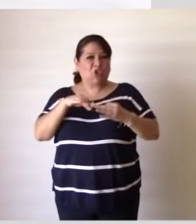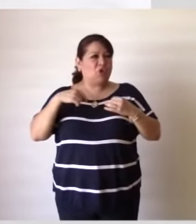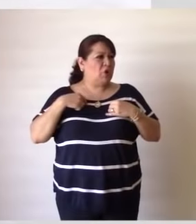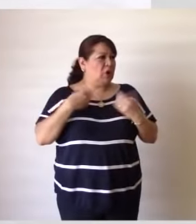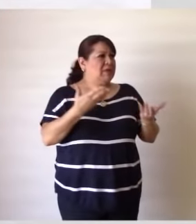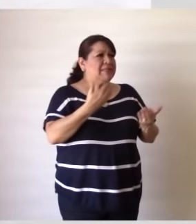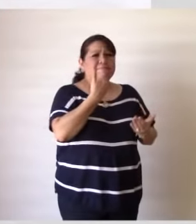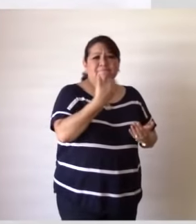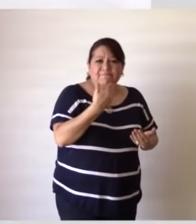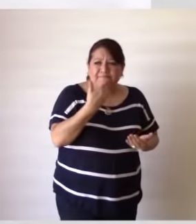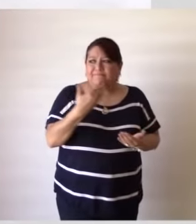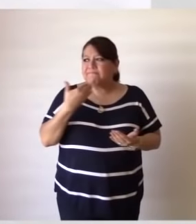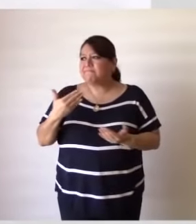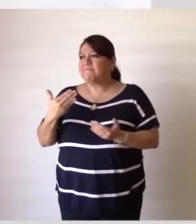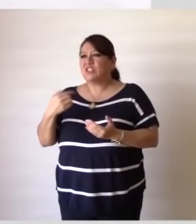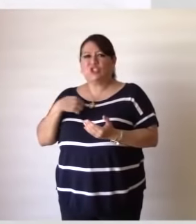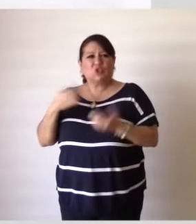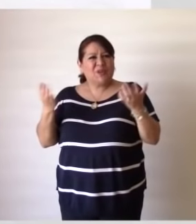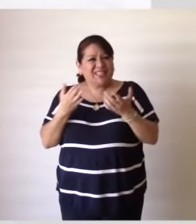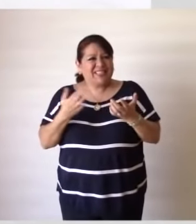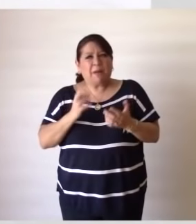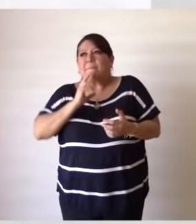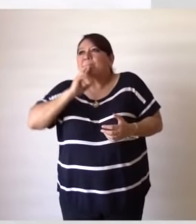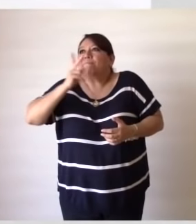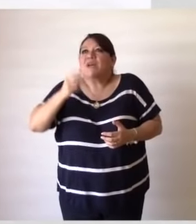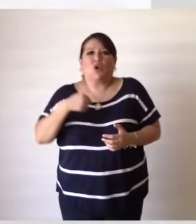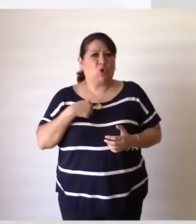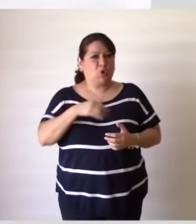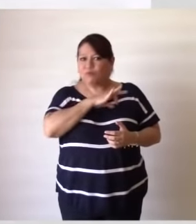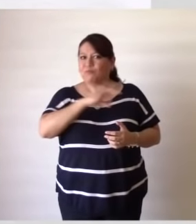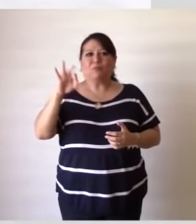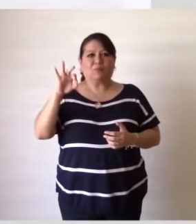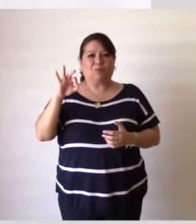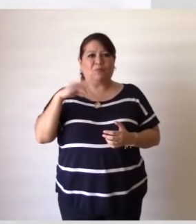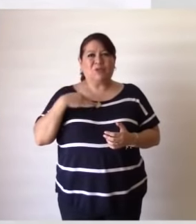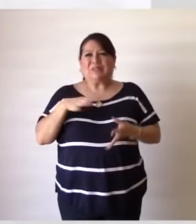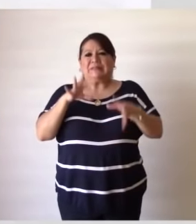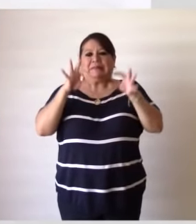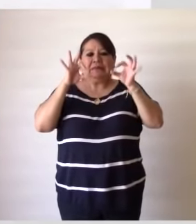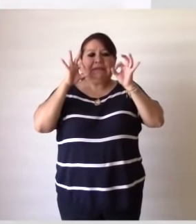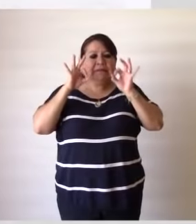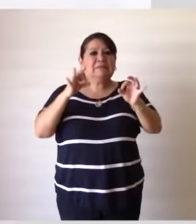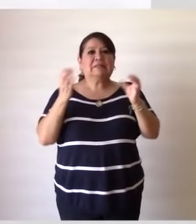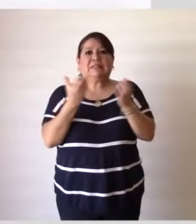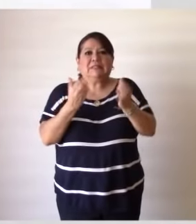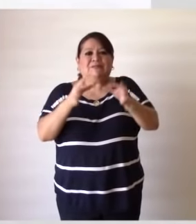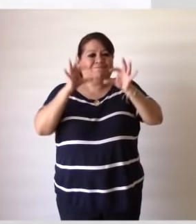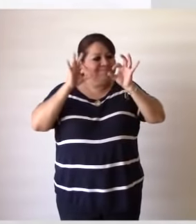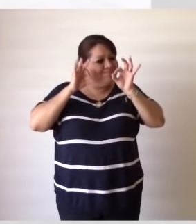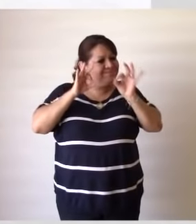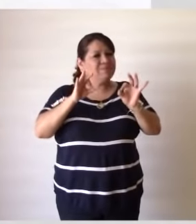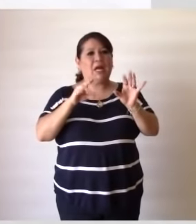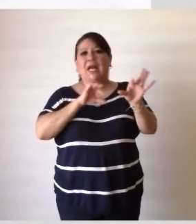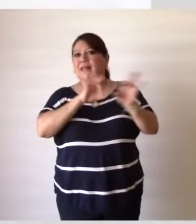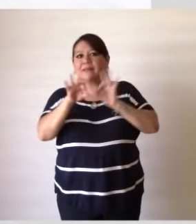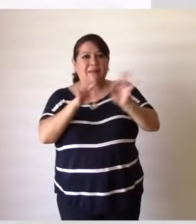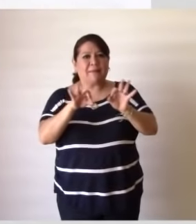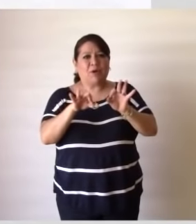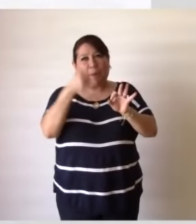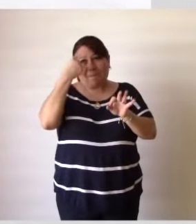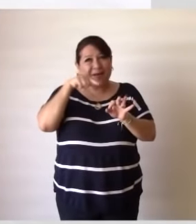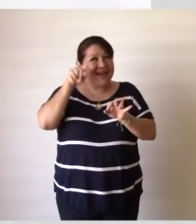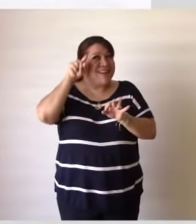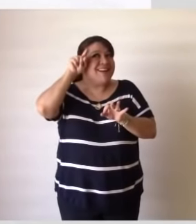bien hazlo tan excelentemente como si lo estuvieras haciendo para dios